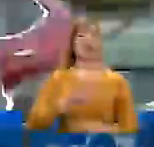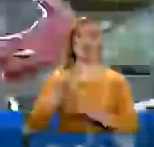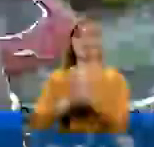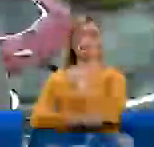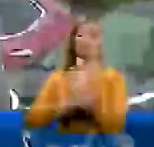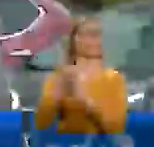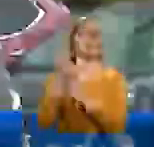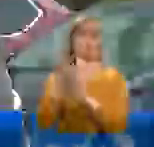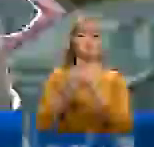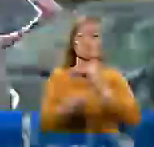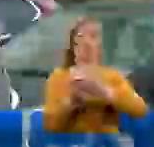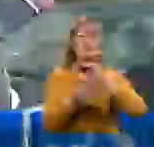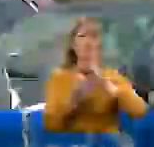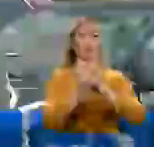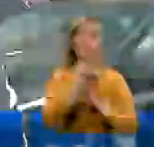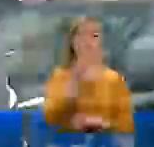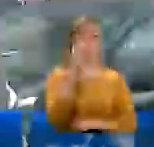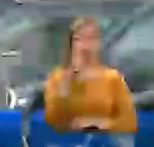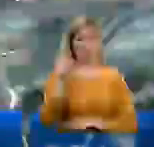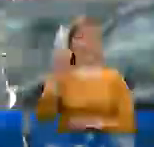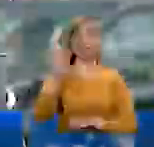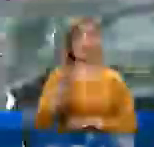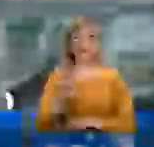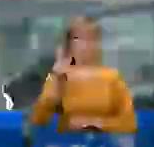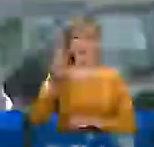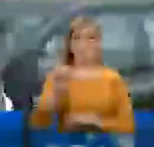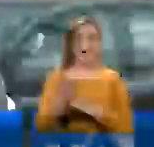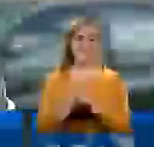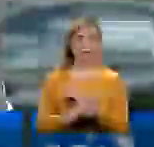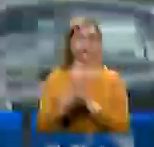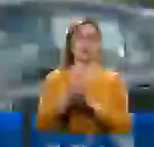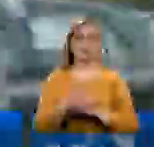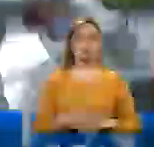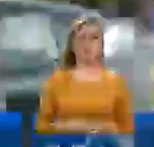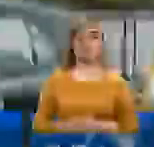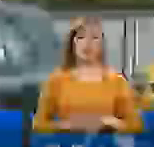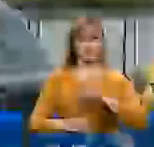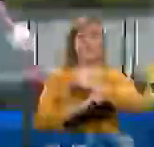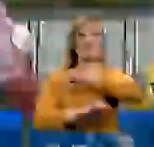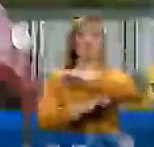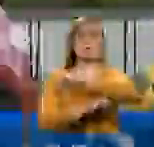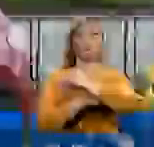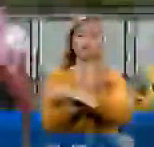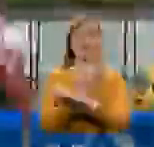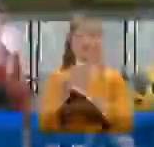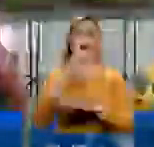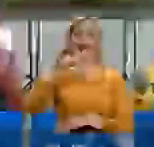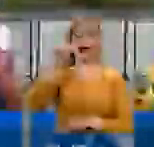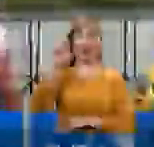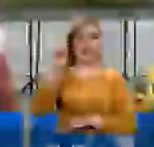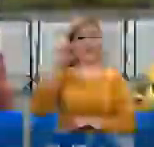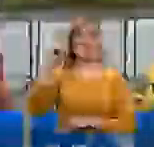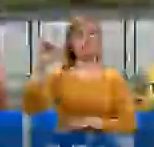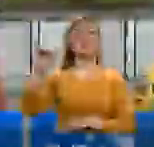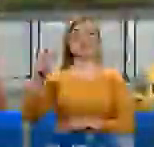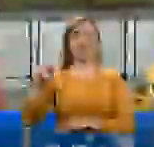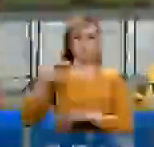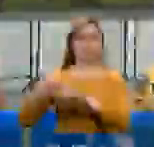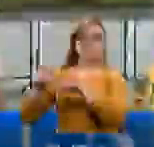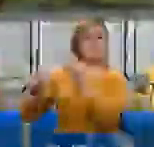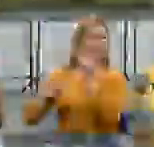sentenciados en el caso Sobornos 2012-2016. Hasta este momento han fundamentado el recurso de casación varios de